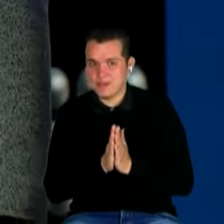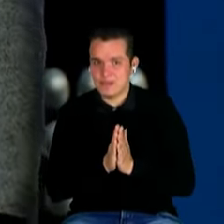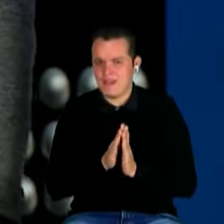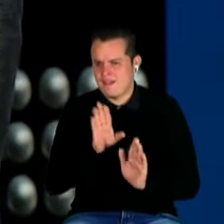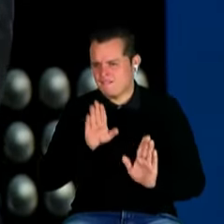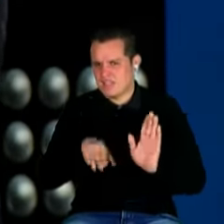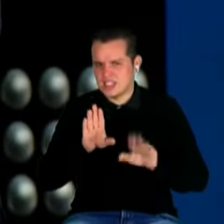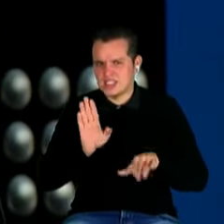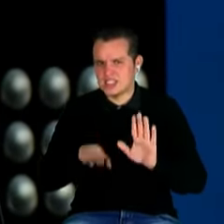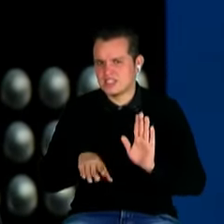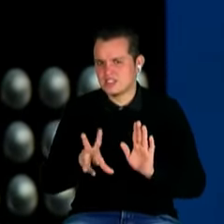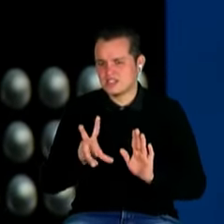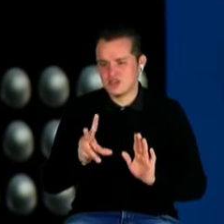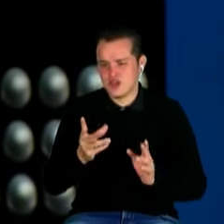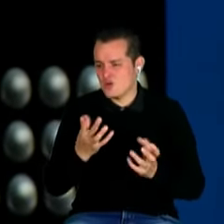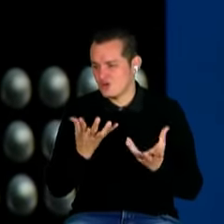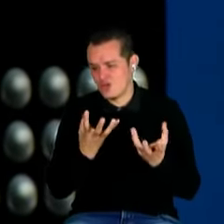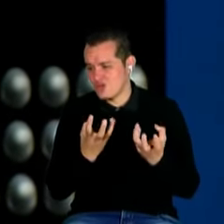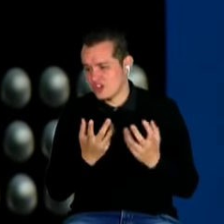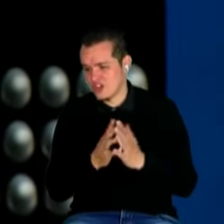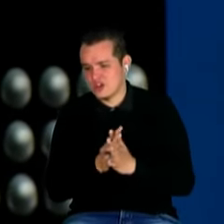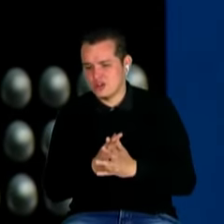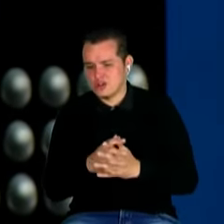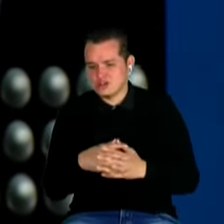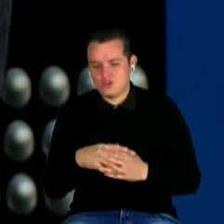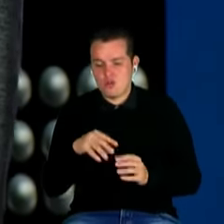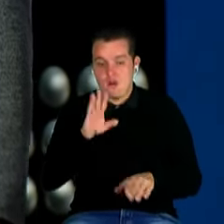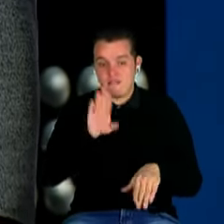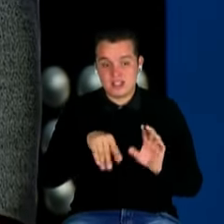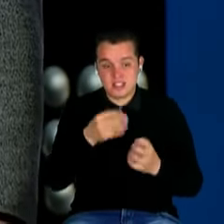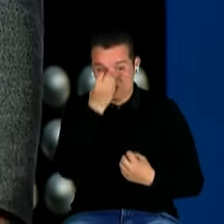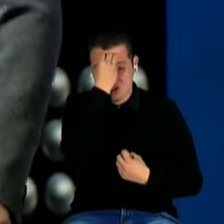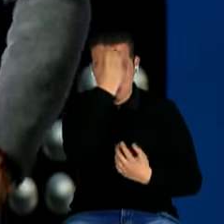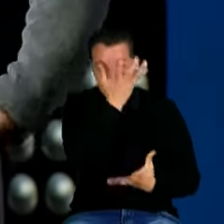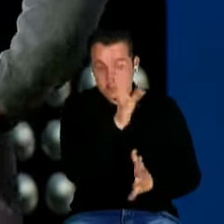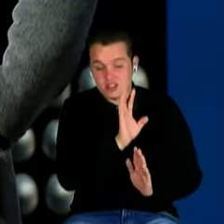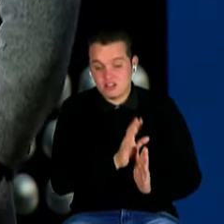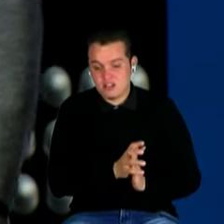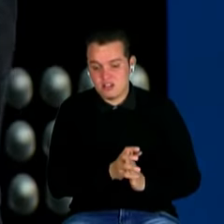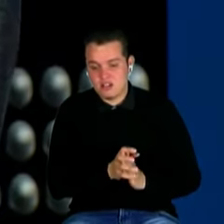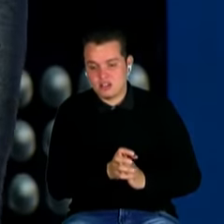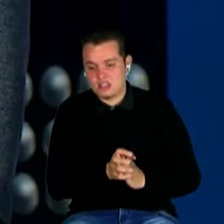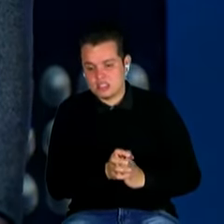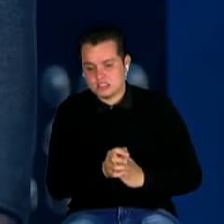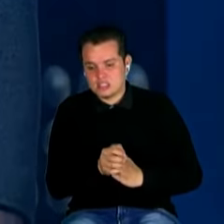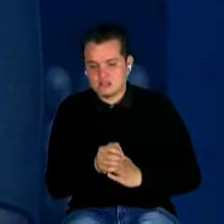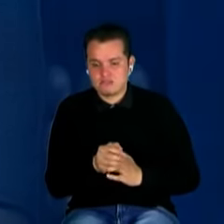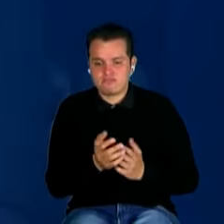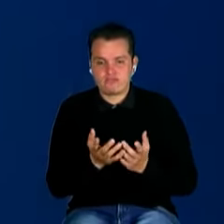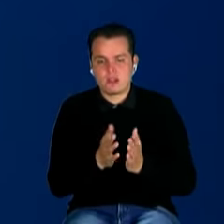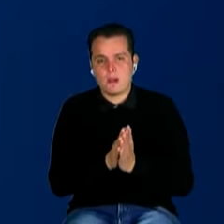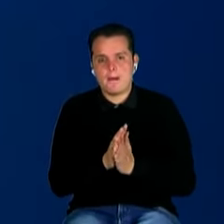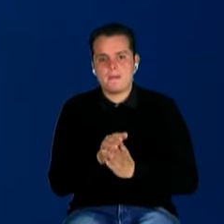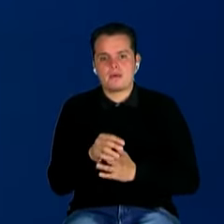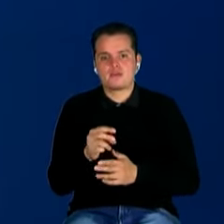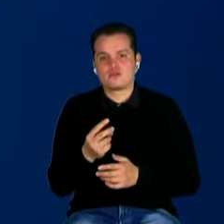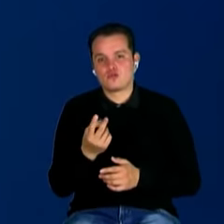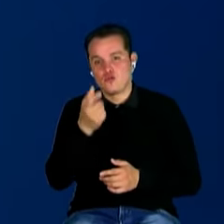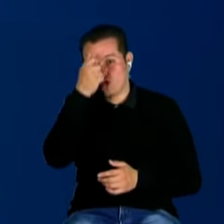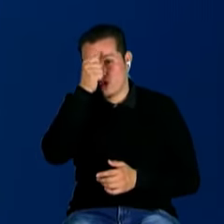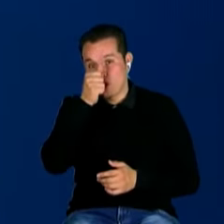A veces no quisiera que fuera así porque a veces no quiero obedecer a Dios. Esto no suena muy para el segundo domingo de